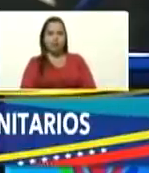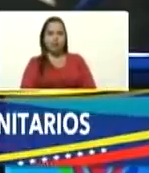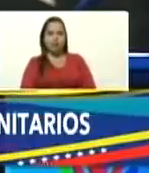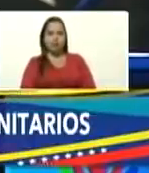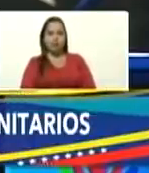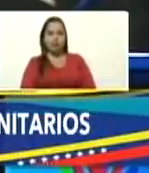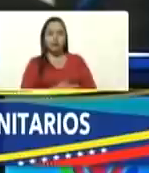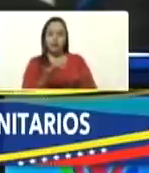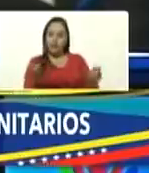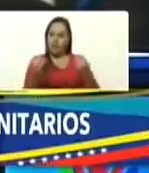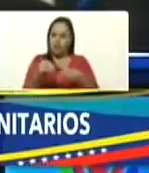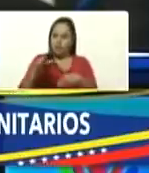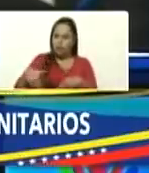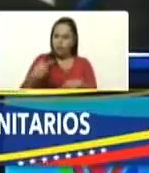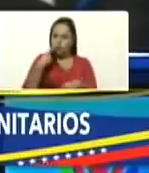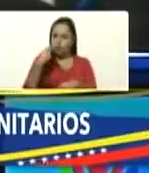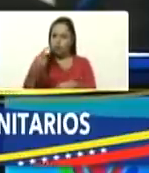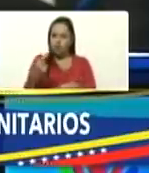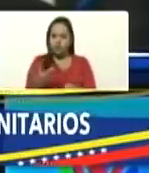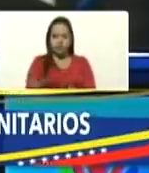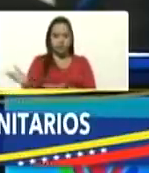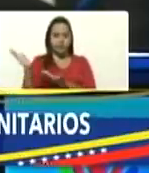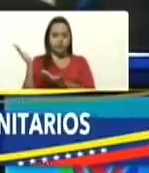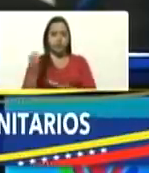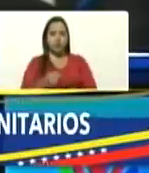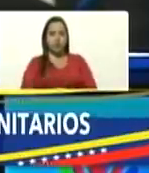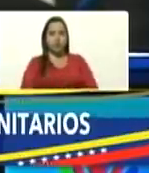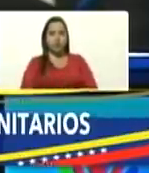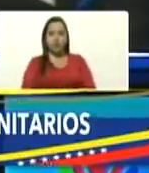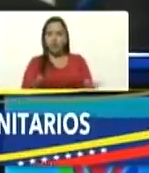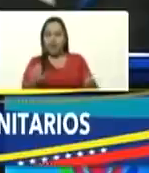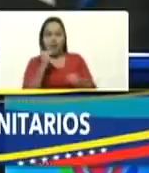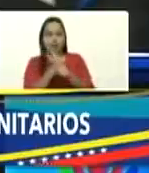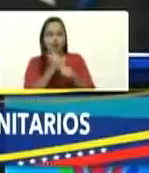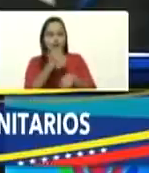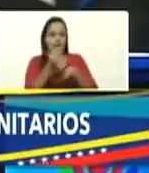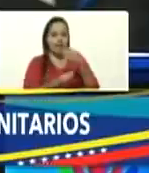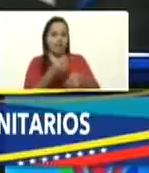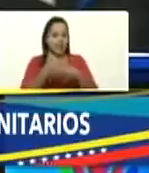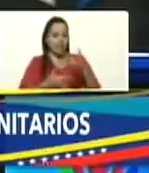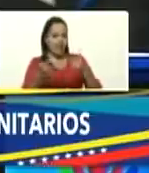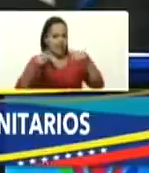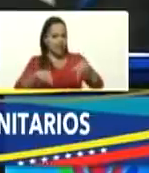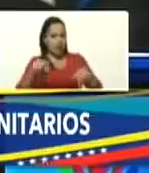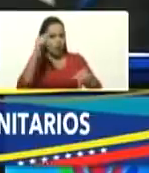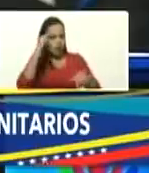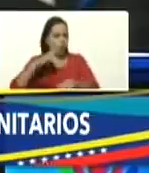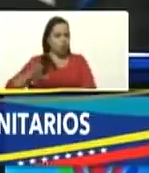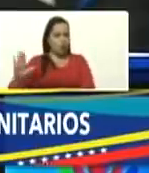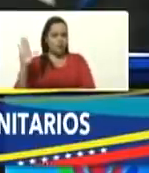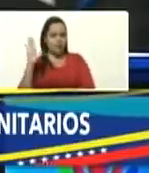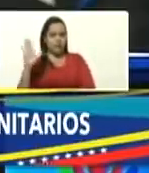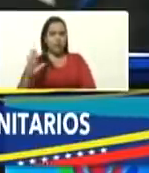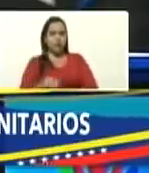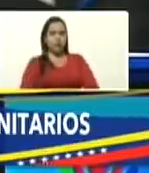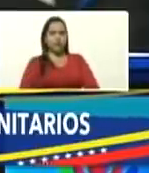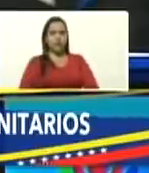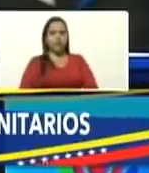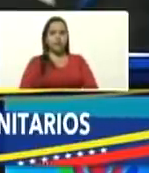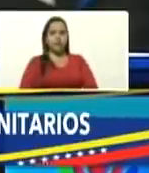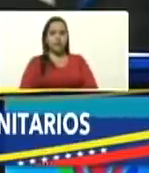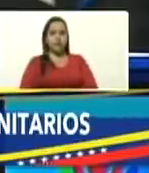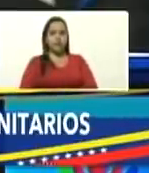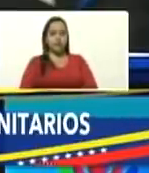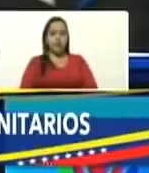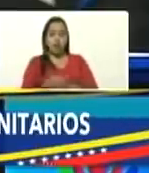Bueno, ¿qué más le podemos aportar? ¿Qué papel juega este acto de hoy en la juramentación?